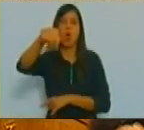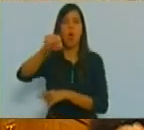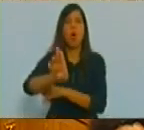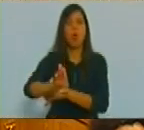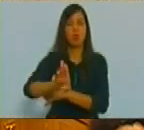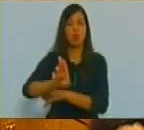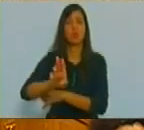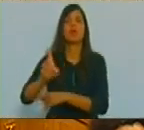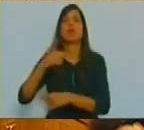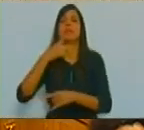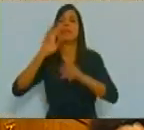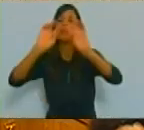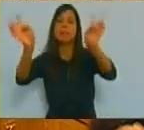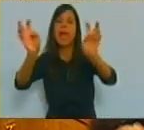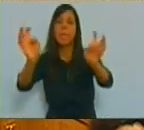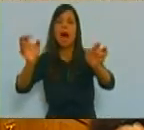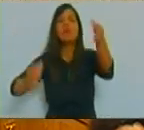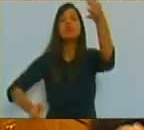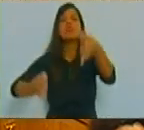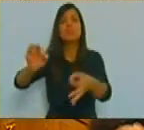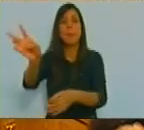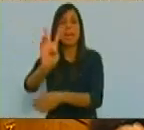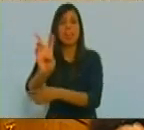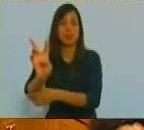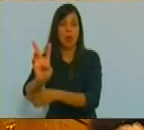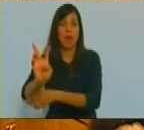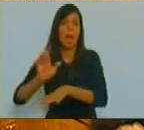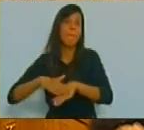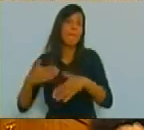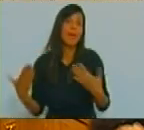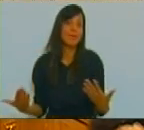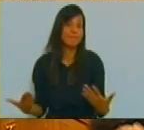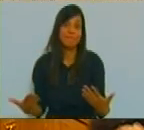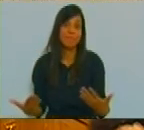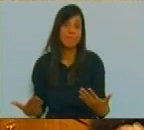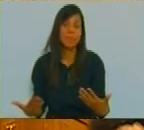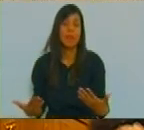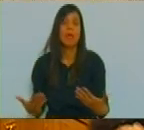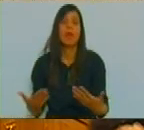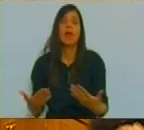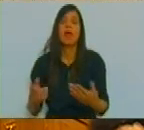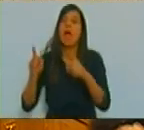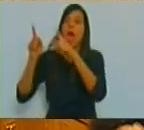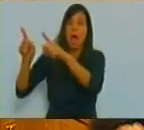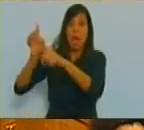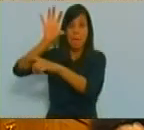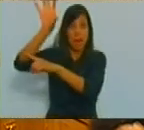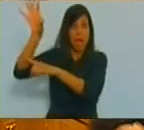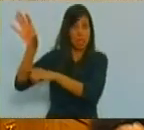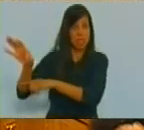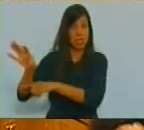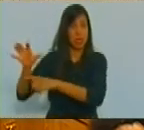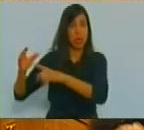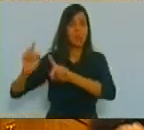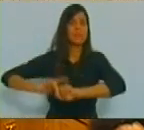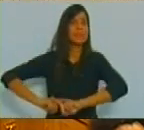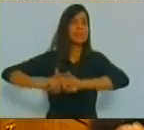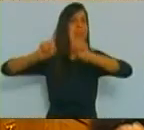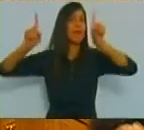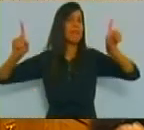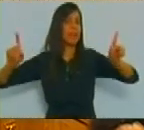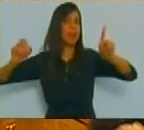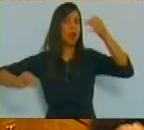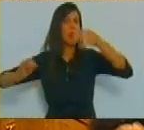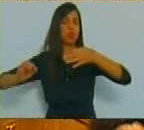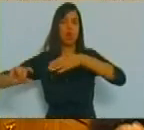en venezuela porque claro evidentemente la formación que ellos tienen es la justicia vista desde